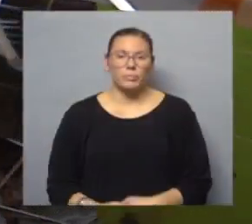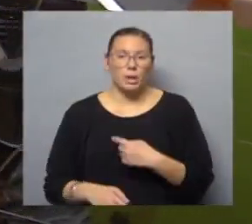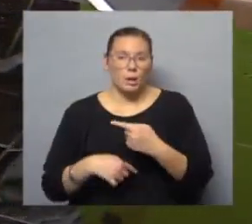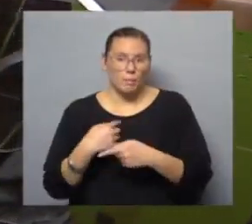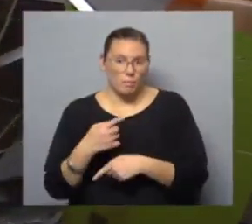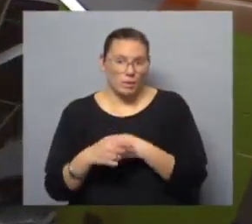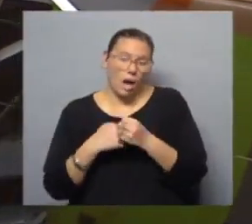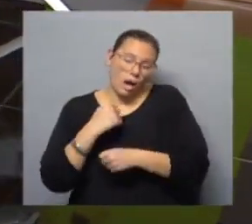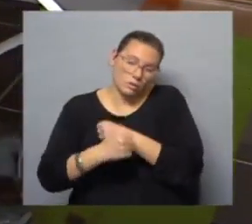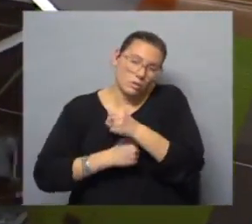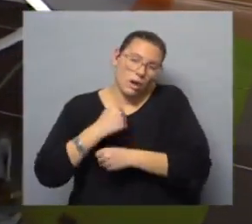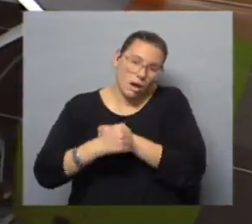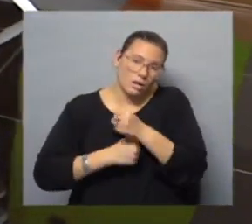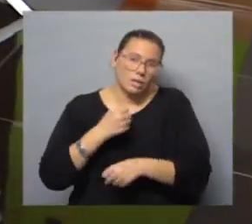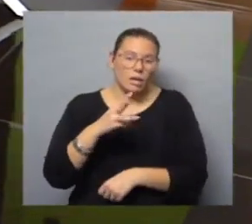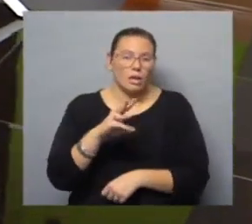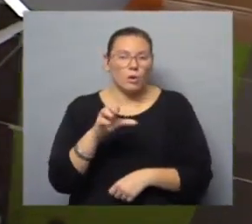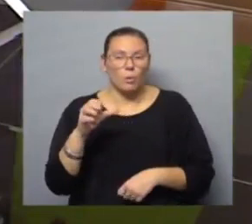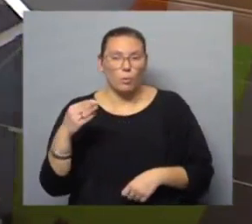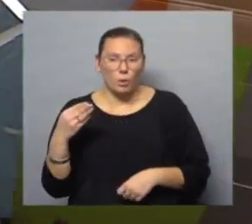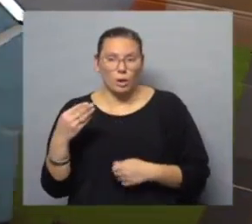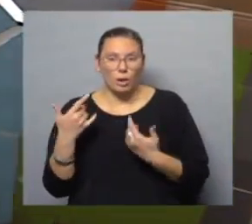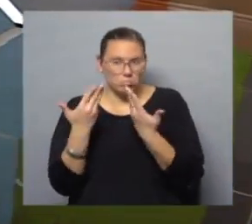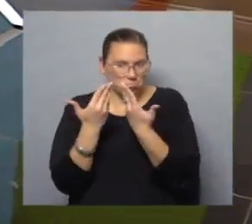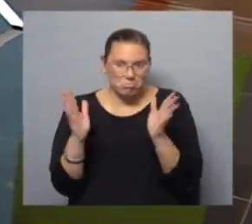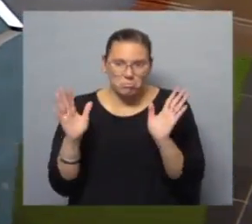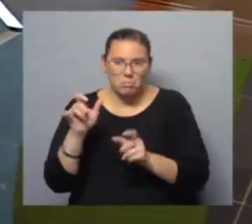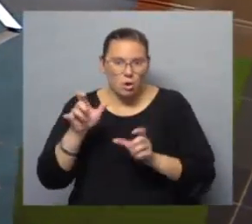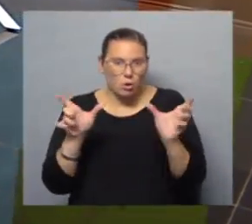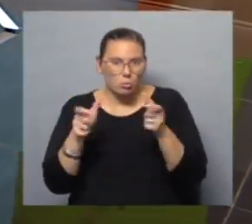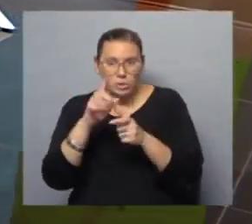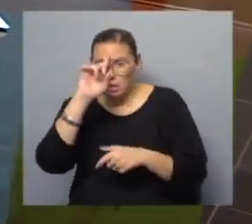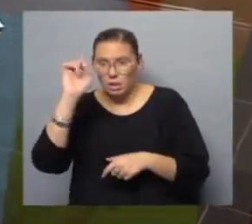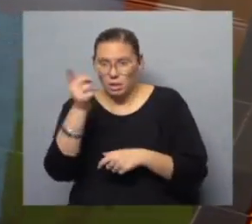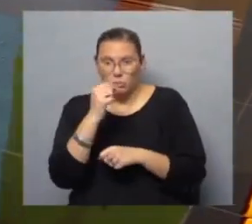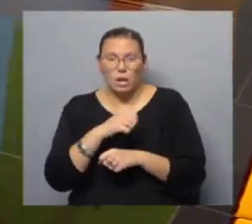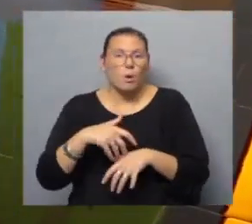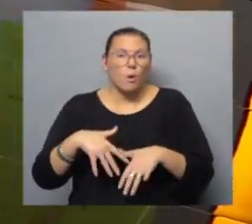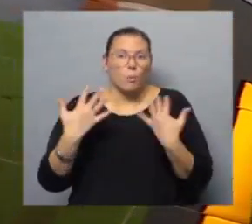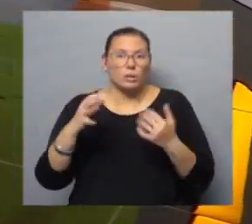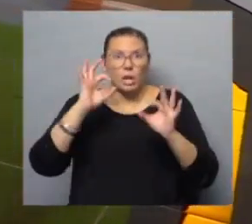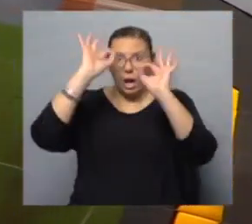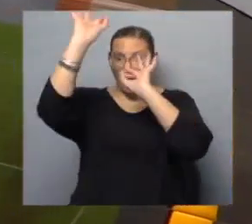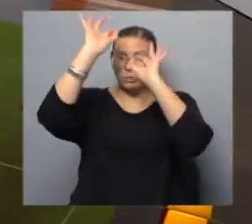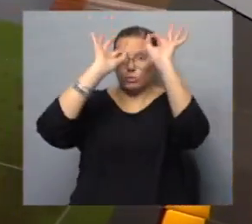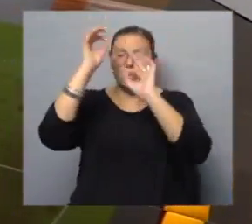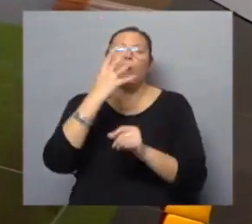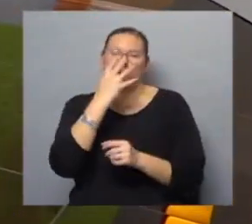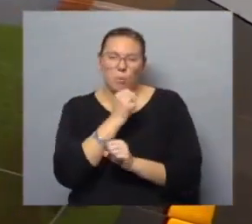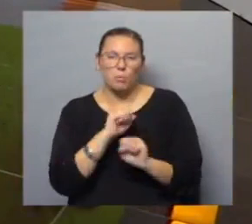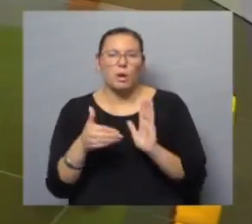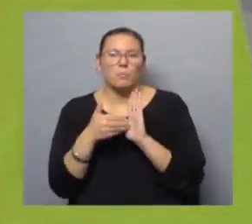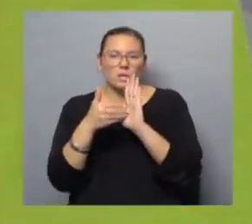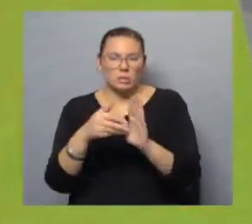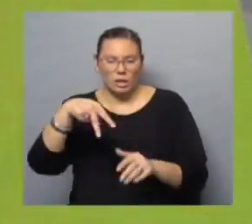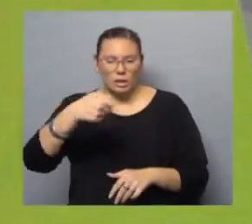Pasan estas décadas, Sebastián, el James Webb está a disposición de la comunidad internacional y cualquier astrónomo serio puede presentar a la